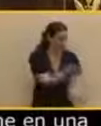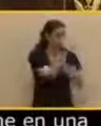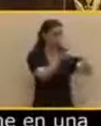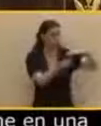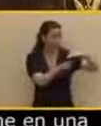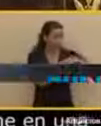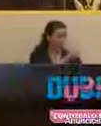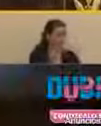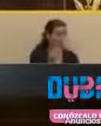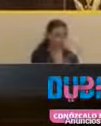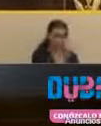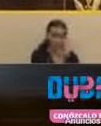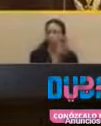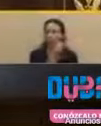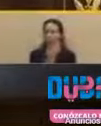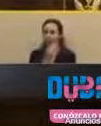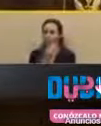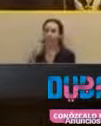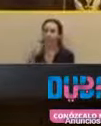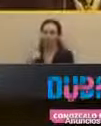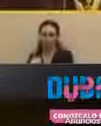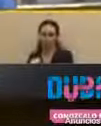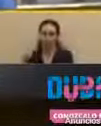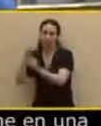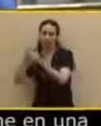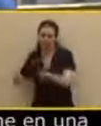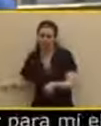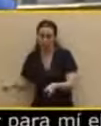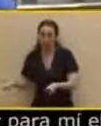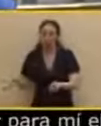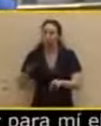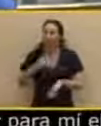peor para todos, mejor. Mejor para mí, el suyo. Beneficio político.